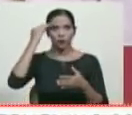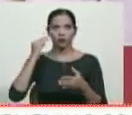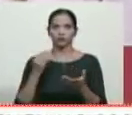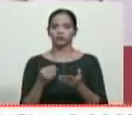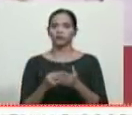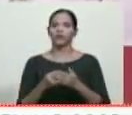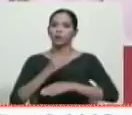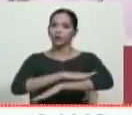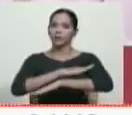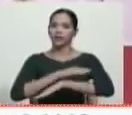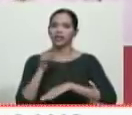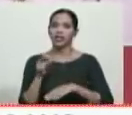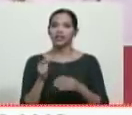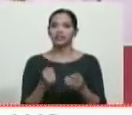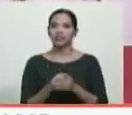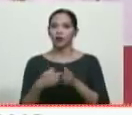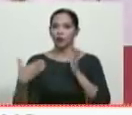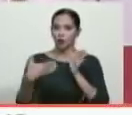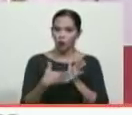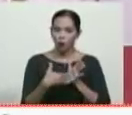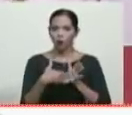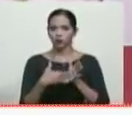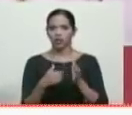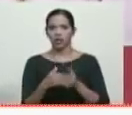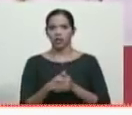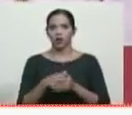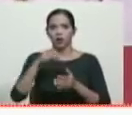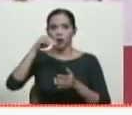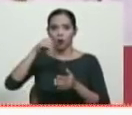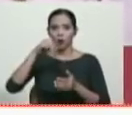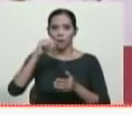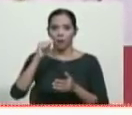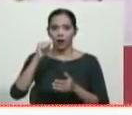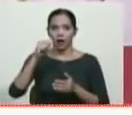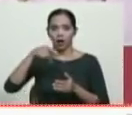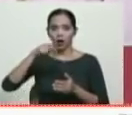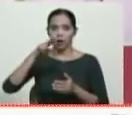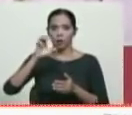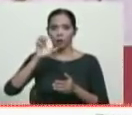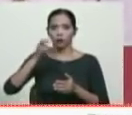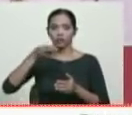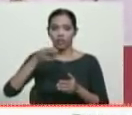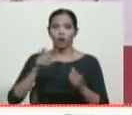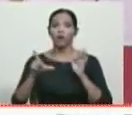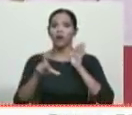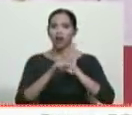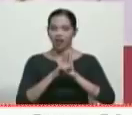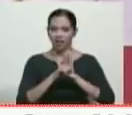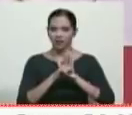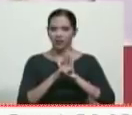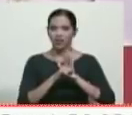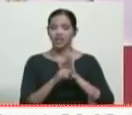siendo presidenta contra los mapuches. La persecución contra los mapuches. O sea, una ley que dicta